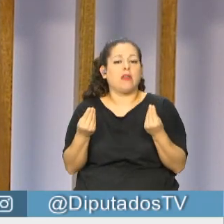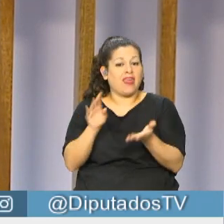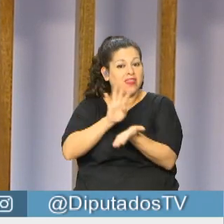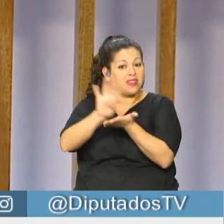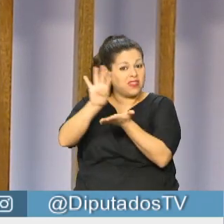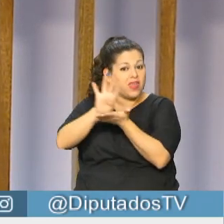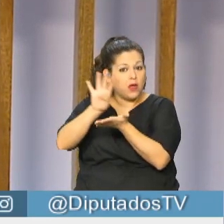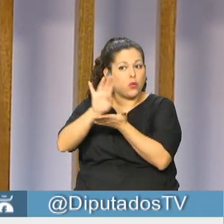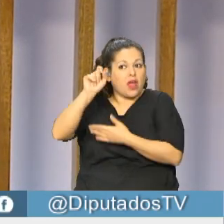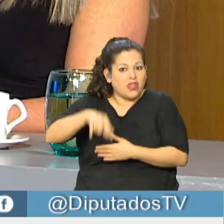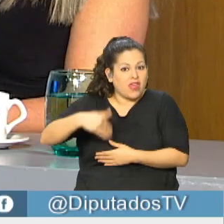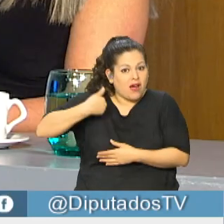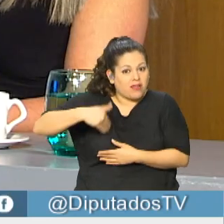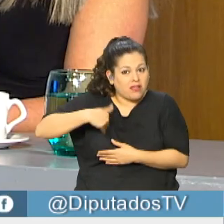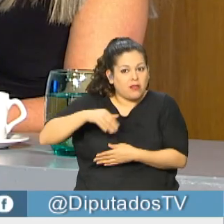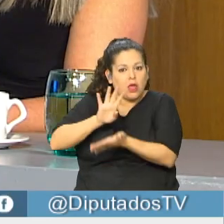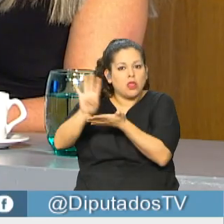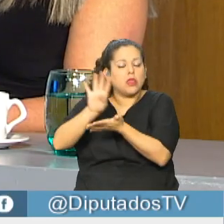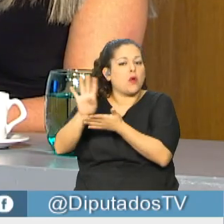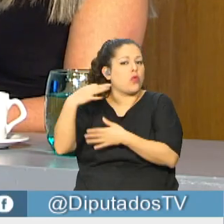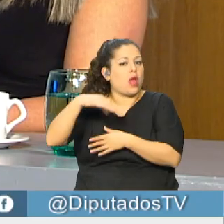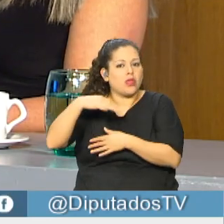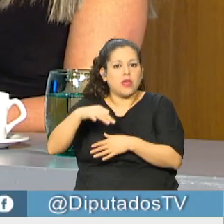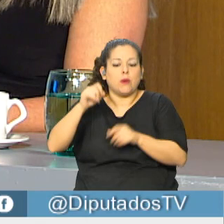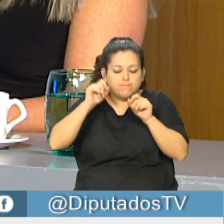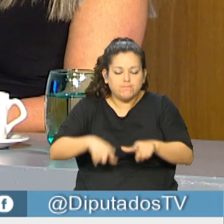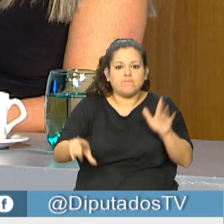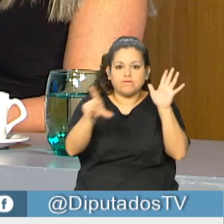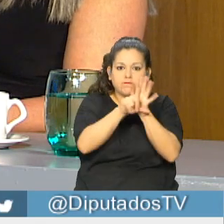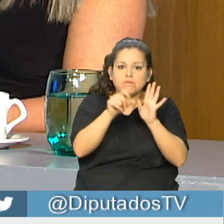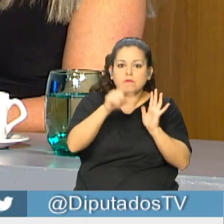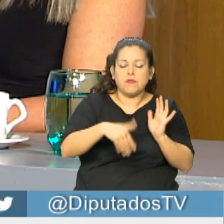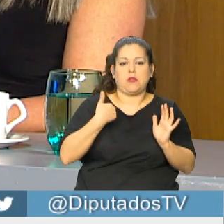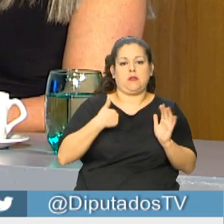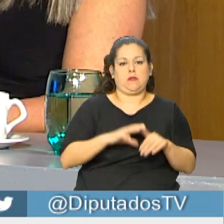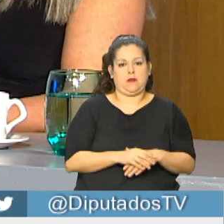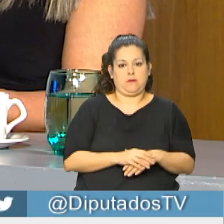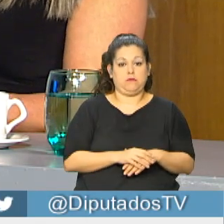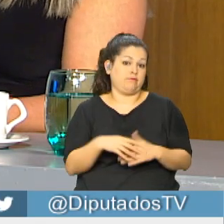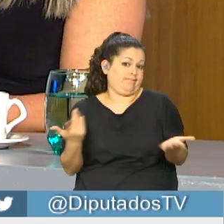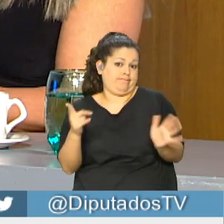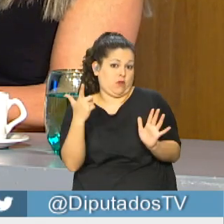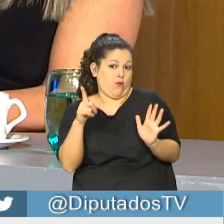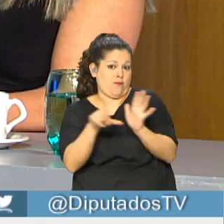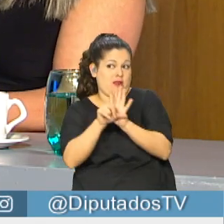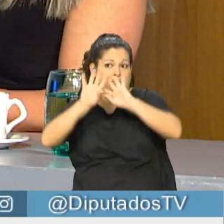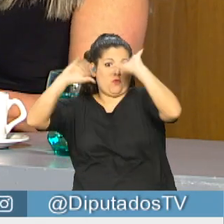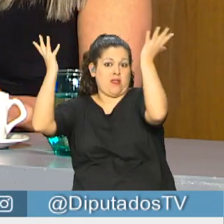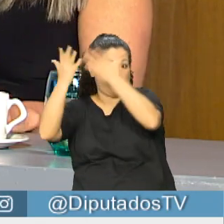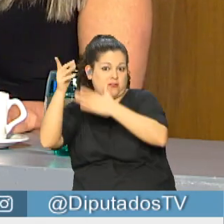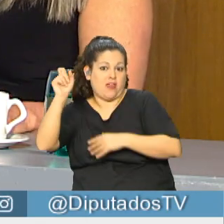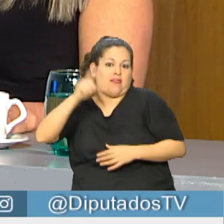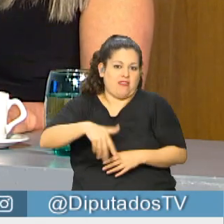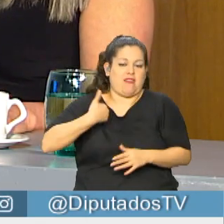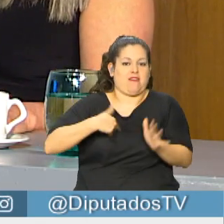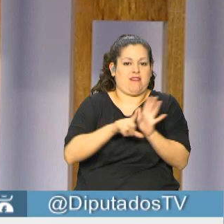deuda de la República Argentina tienen que regirse por leyes argentinas. Pero esto no sucede porque bueno, hay no legislatura sucede internacional y local.